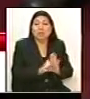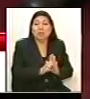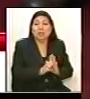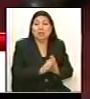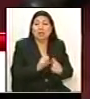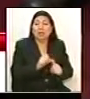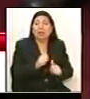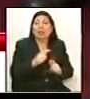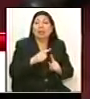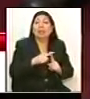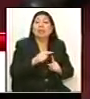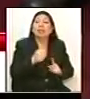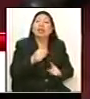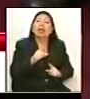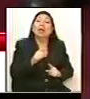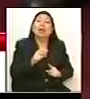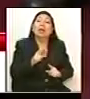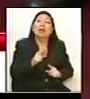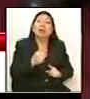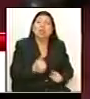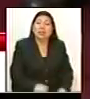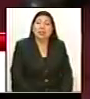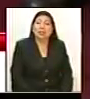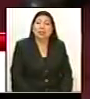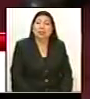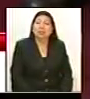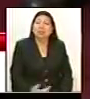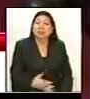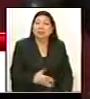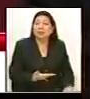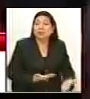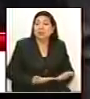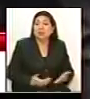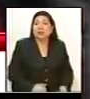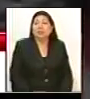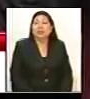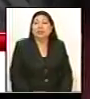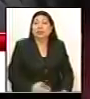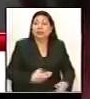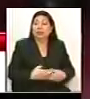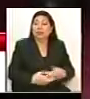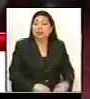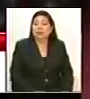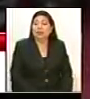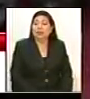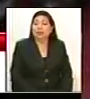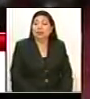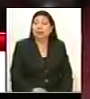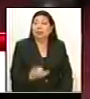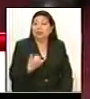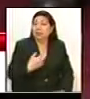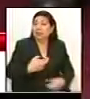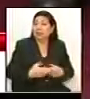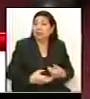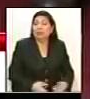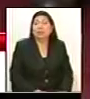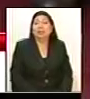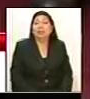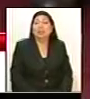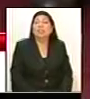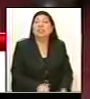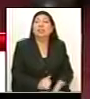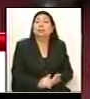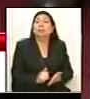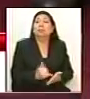torno a Talara. Todos sabemos que la refinería de Talara ya va a ser el mercado de esa producción. Y en esa producción, ¿qué es lo